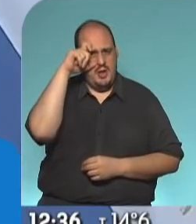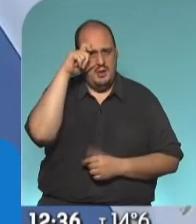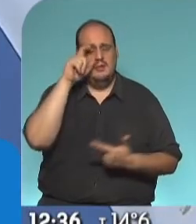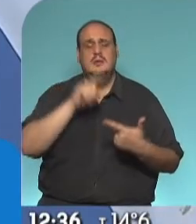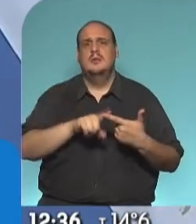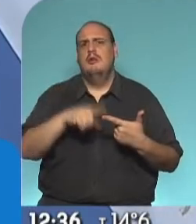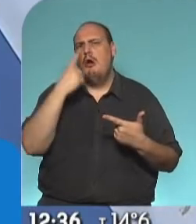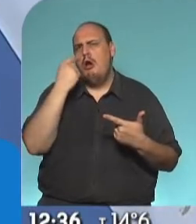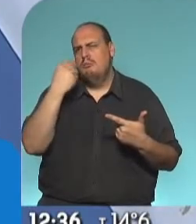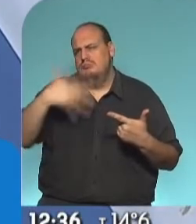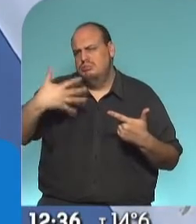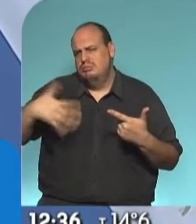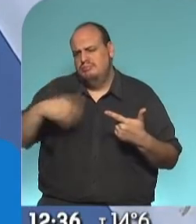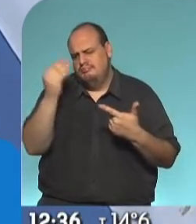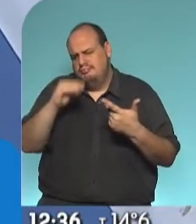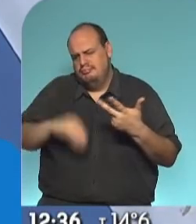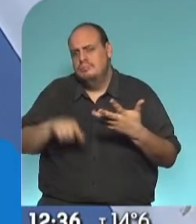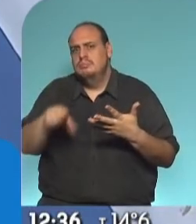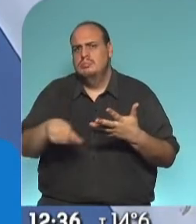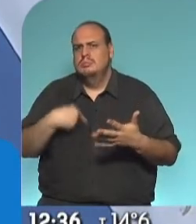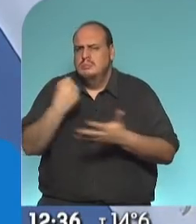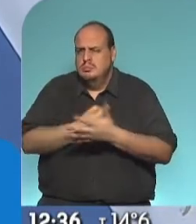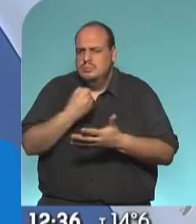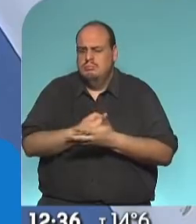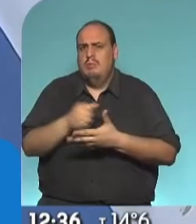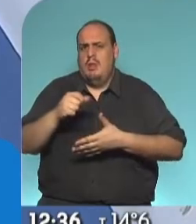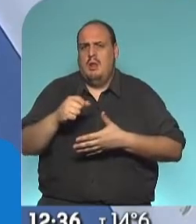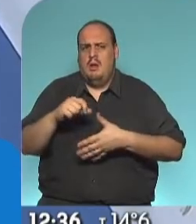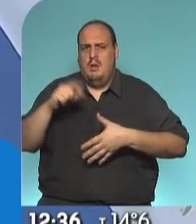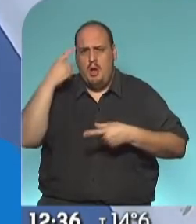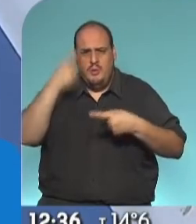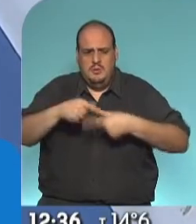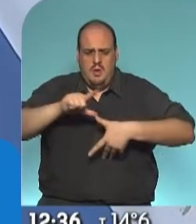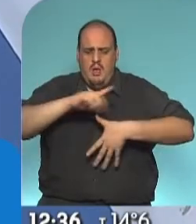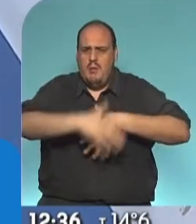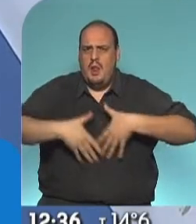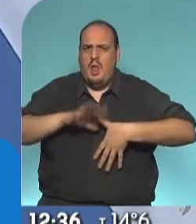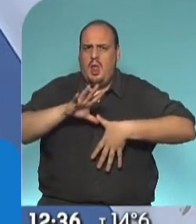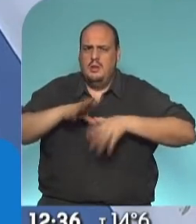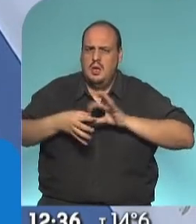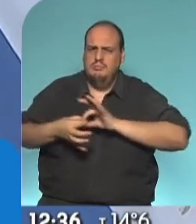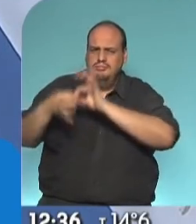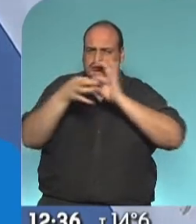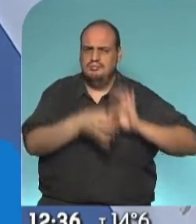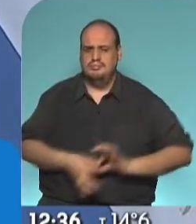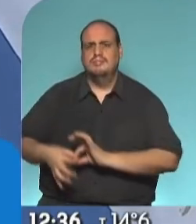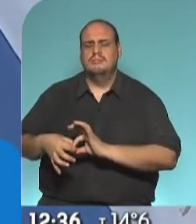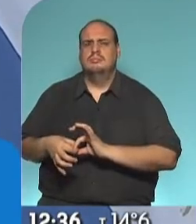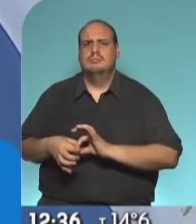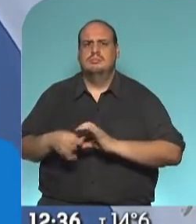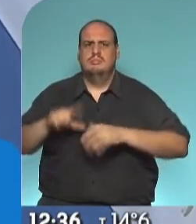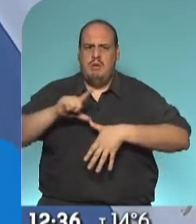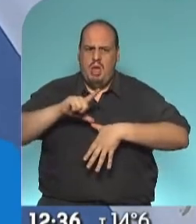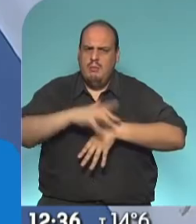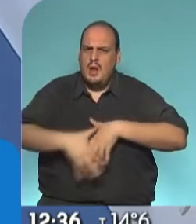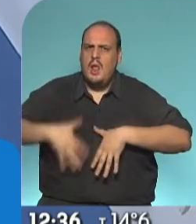hombres que dieron su vida para que América Latina sea un continente integrado y un